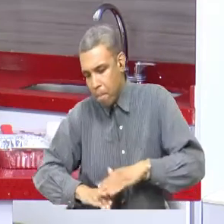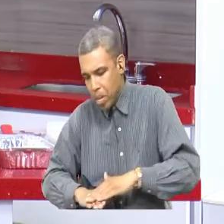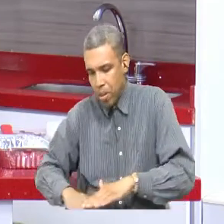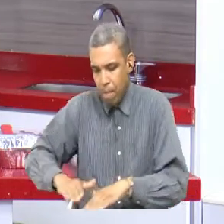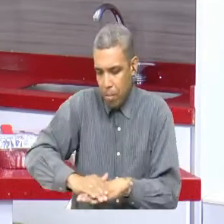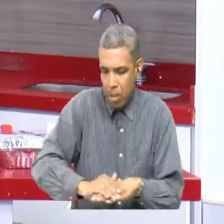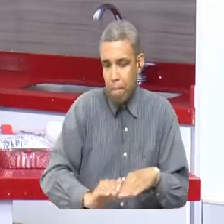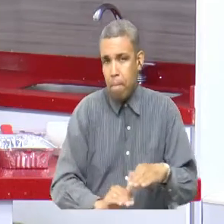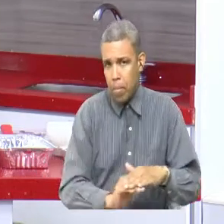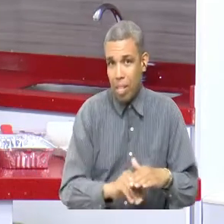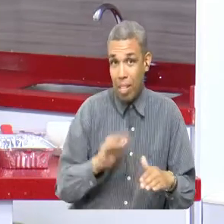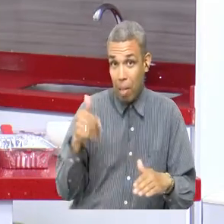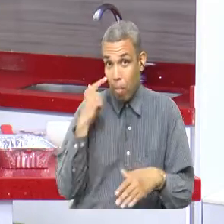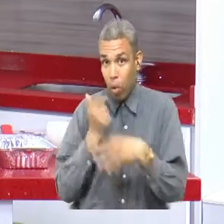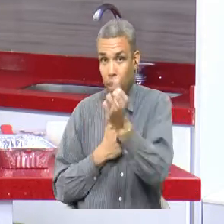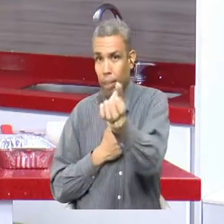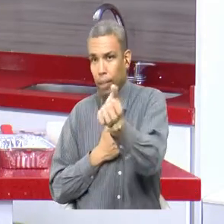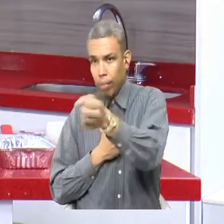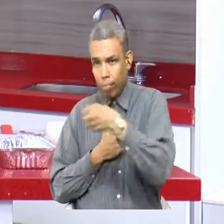muy sencillo.